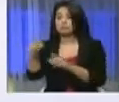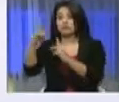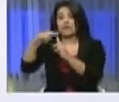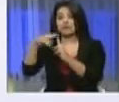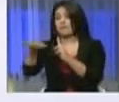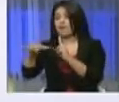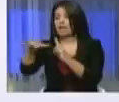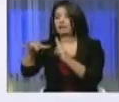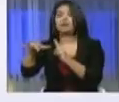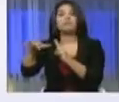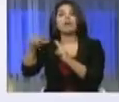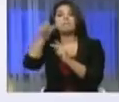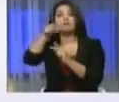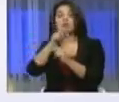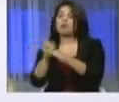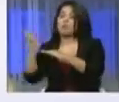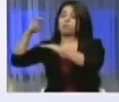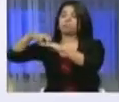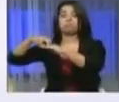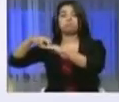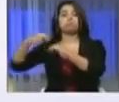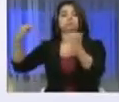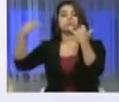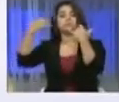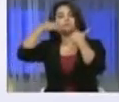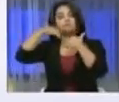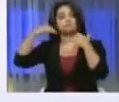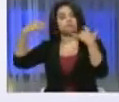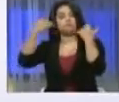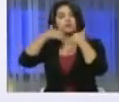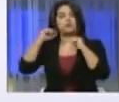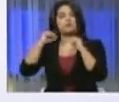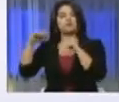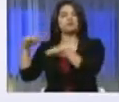con aire acondicionado, hasta un lugar en Cúcuta, en el paso